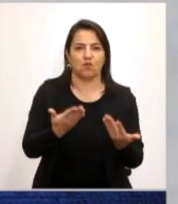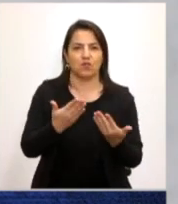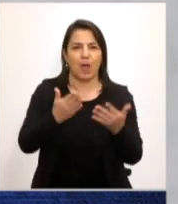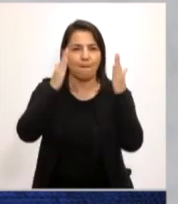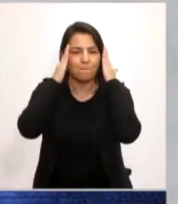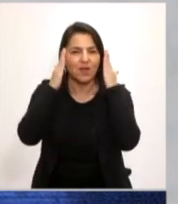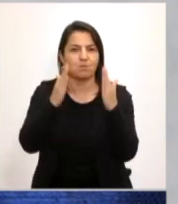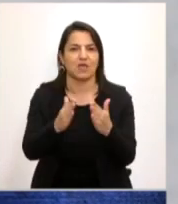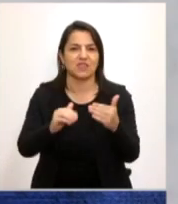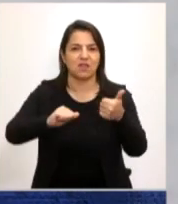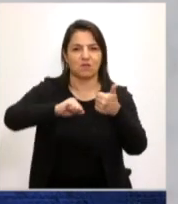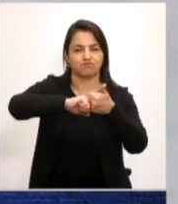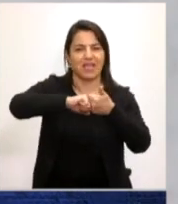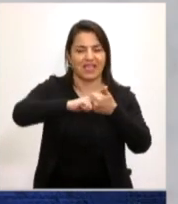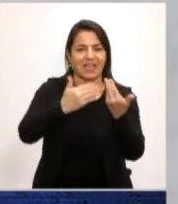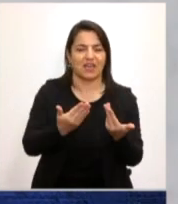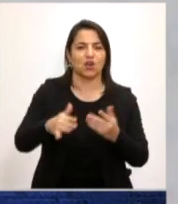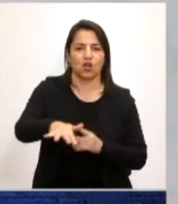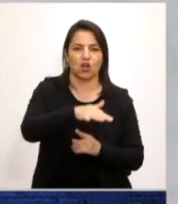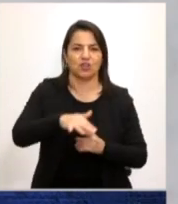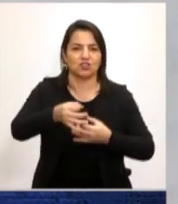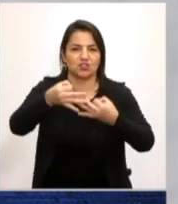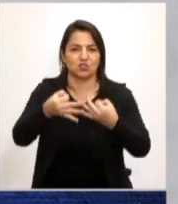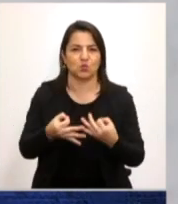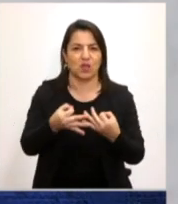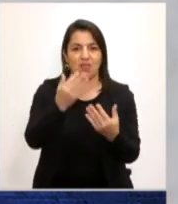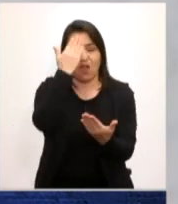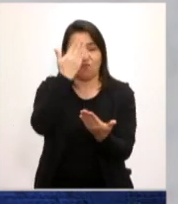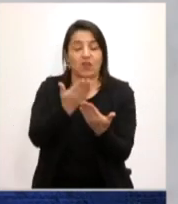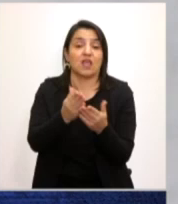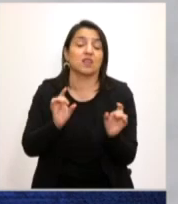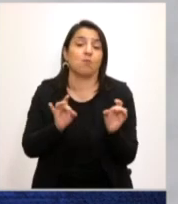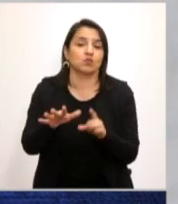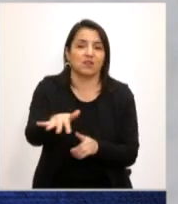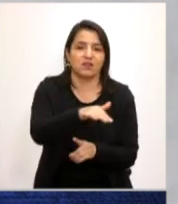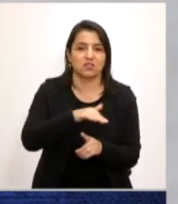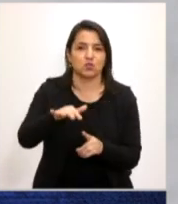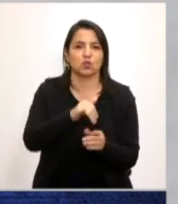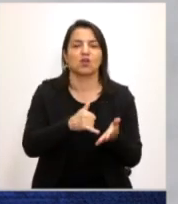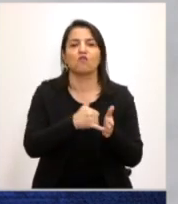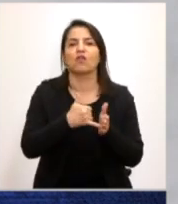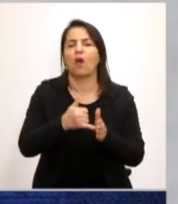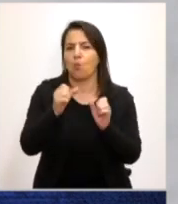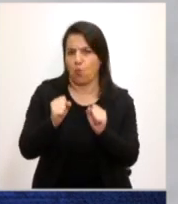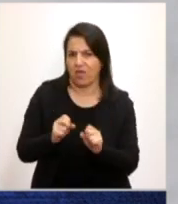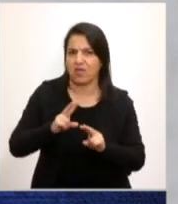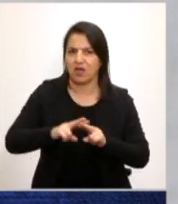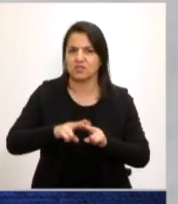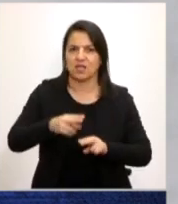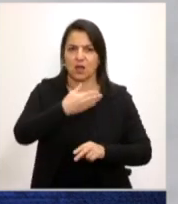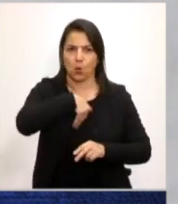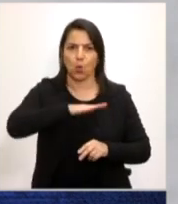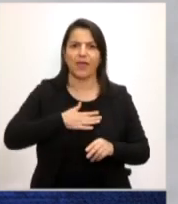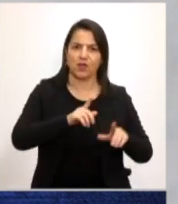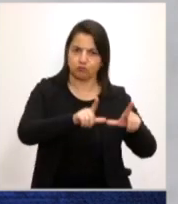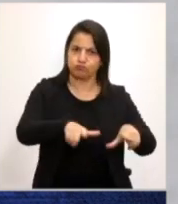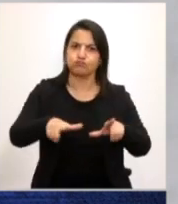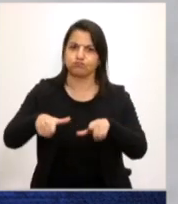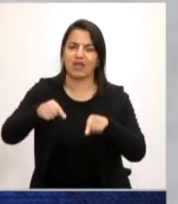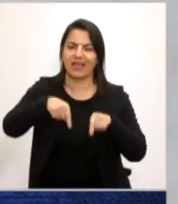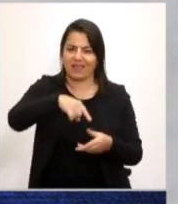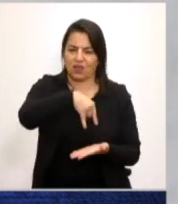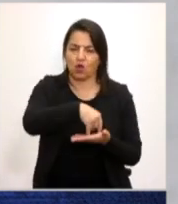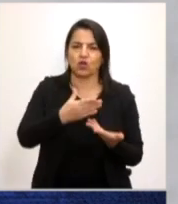hemos generado condiciones de seguridad ante las posibles situaciones de vulneración que puedan darse en nuestras instalaciones. Para eso